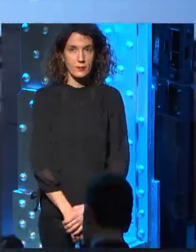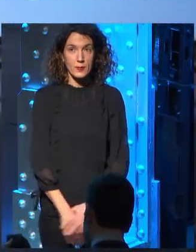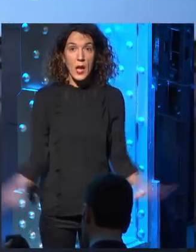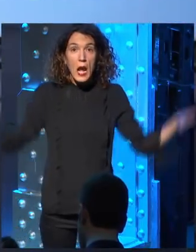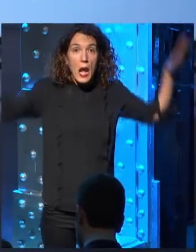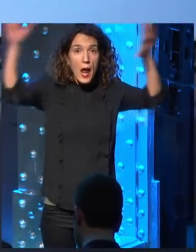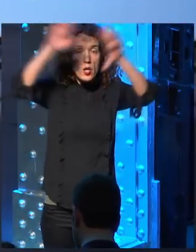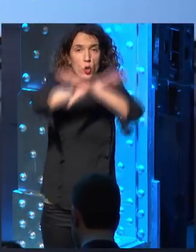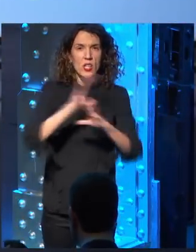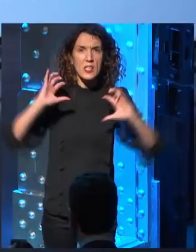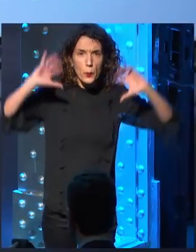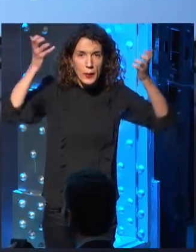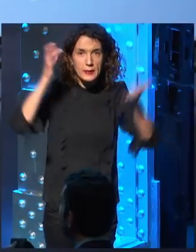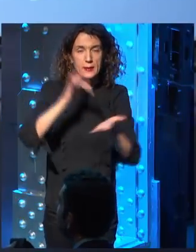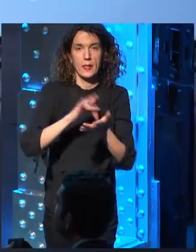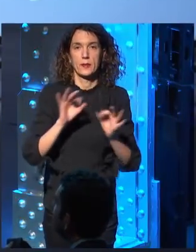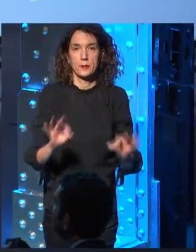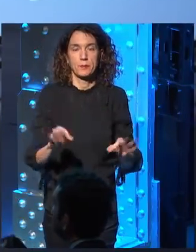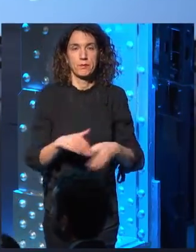La noche de las bestias.